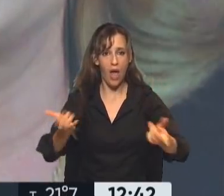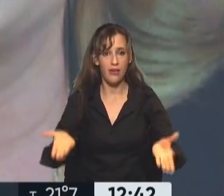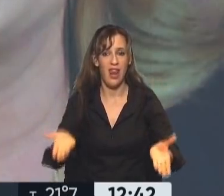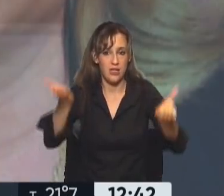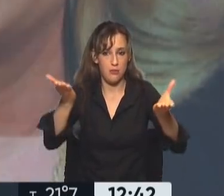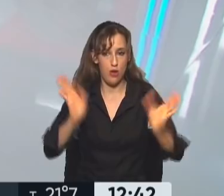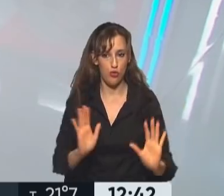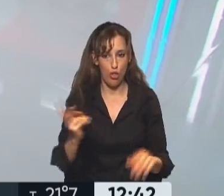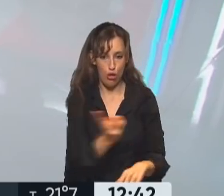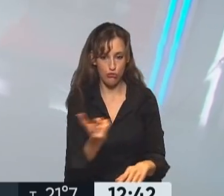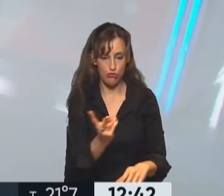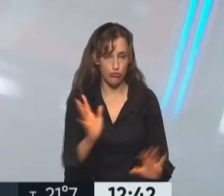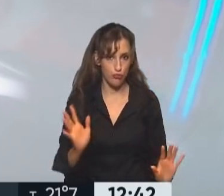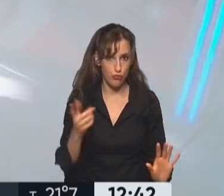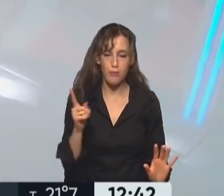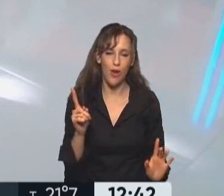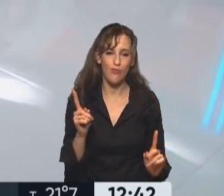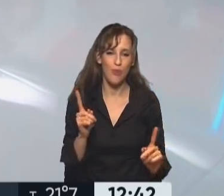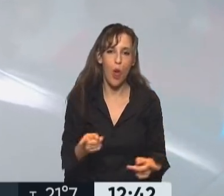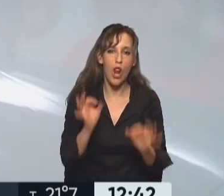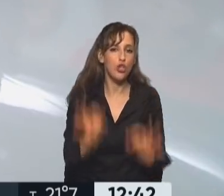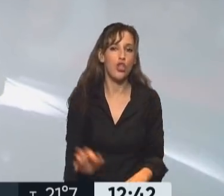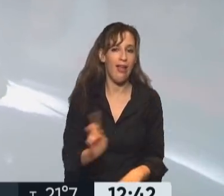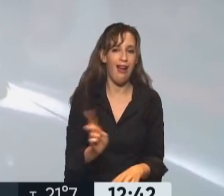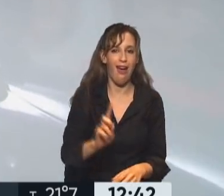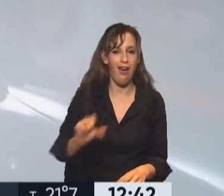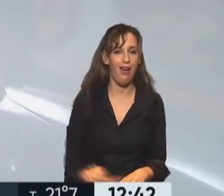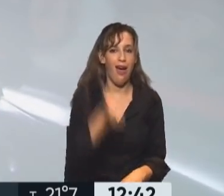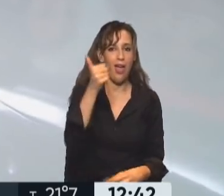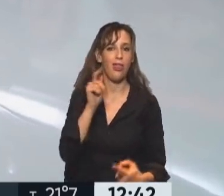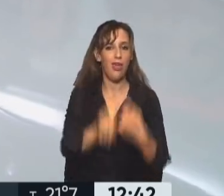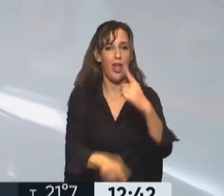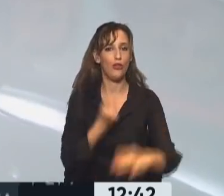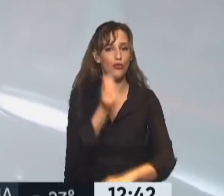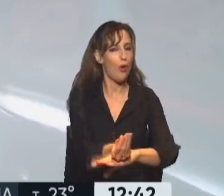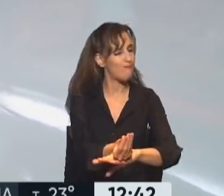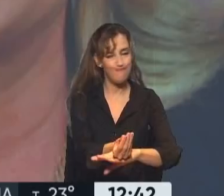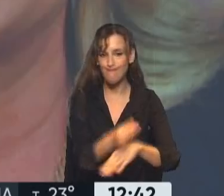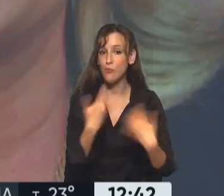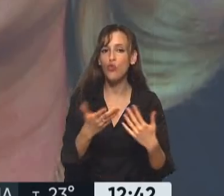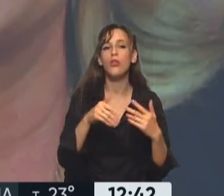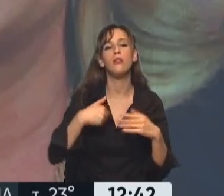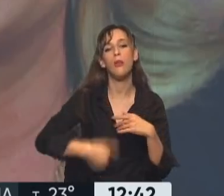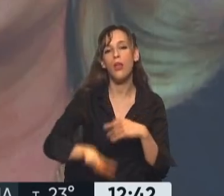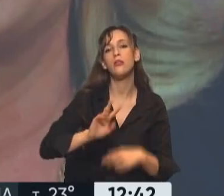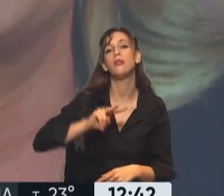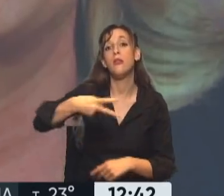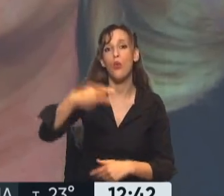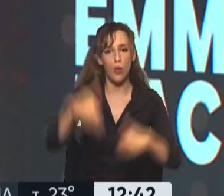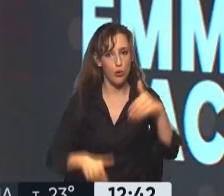Macron que no le alcanza para justamente triunfar en la primera vuelta y por eso va a confrontar con Le Pen el próximo domingo en la segunda vuelta